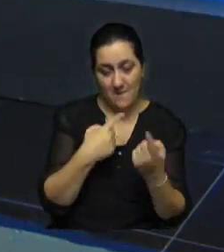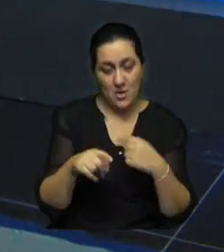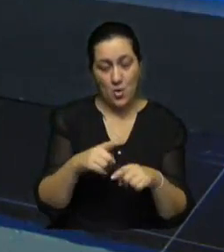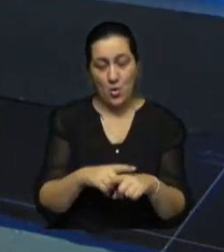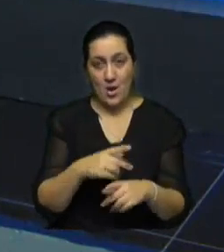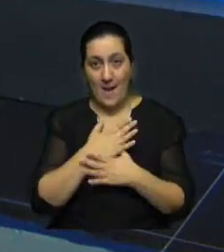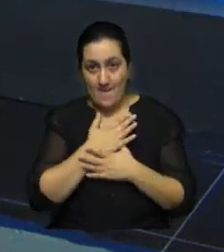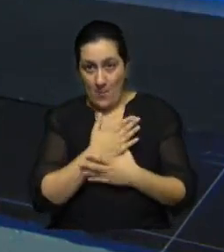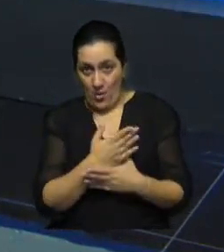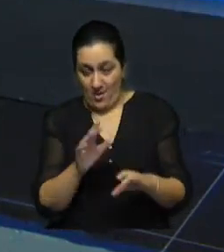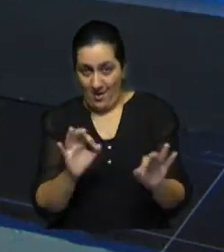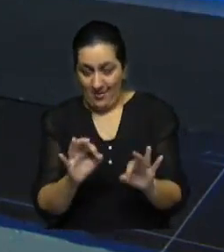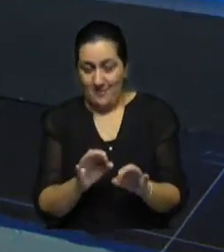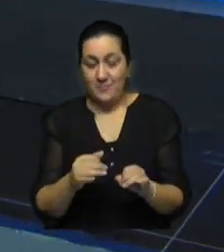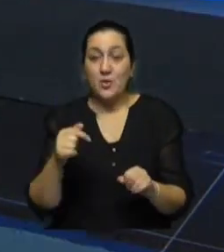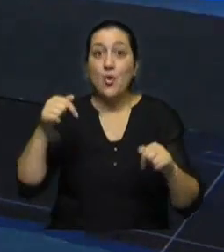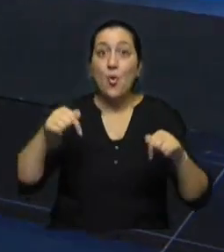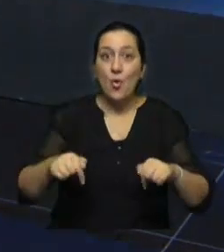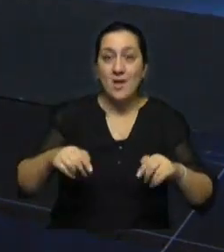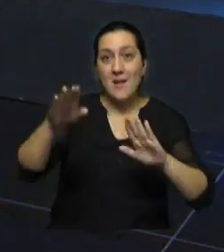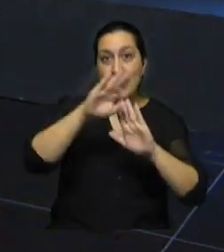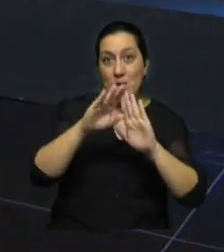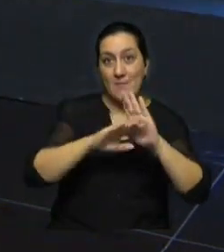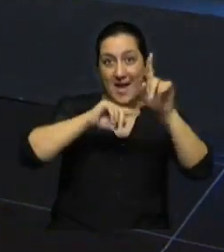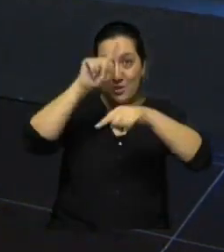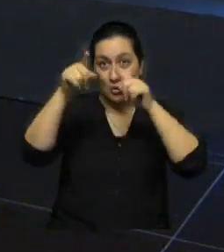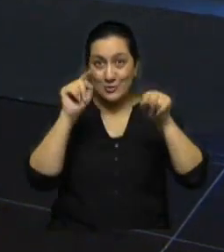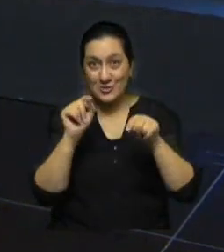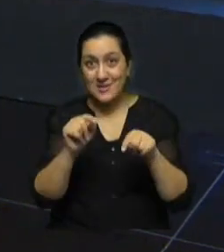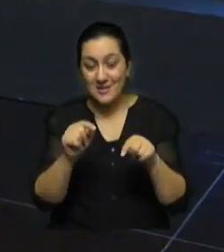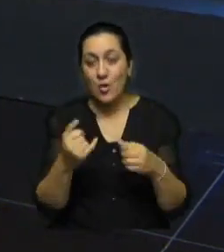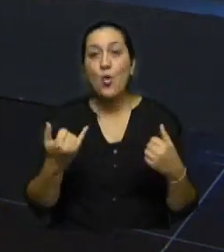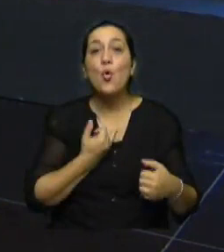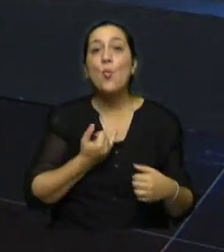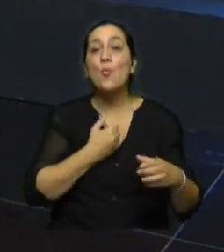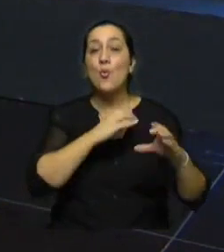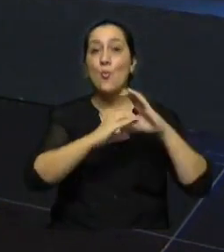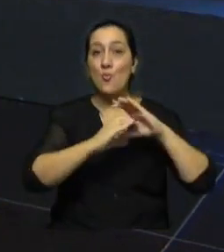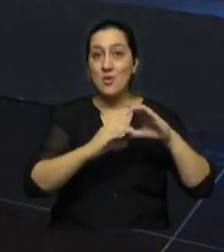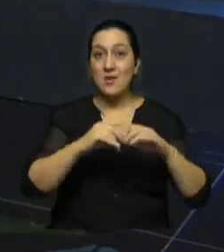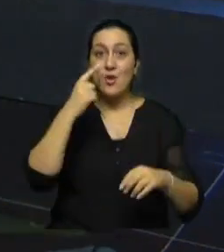¿verdad? Tenemos consigna, Dios. ¿Y la gente con qué número se tiene que comunicar para nuestra consigna de hoy?